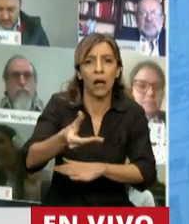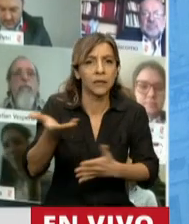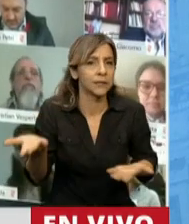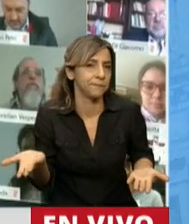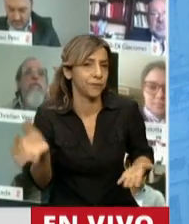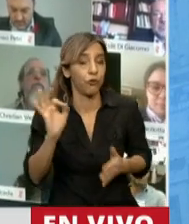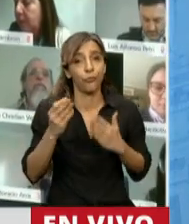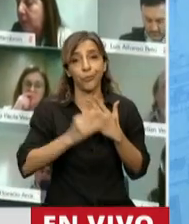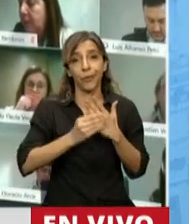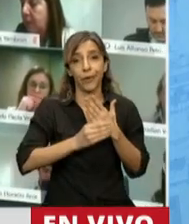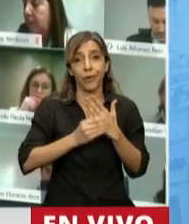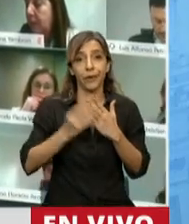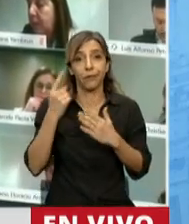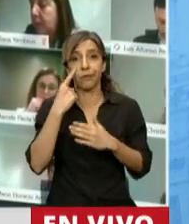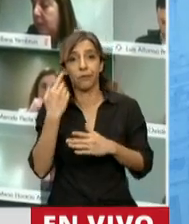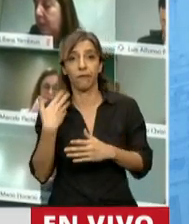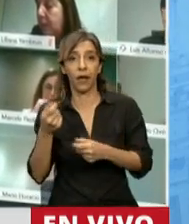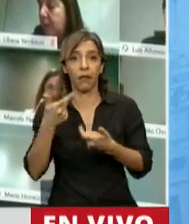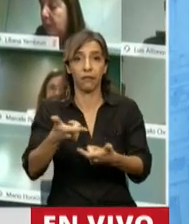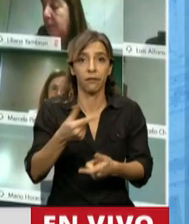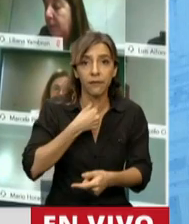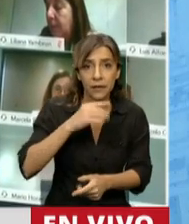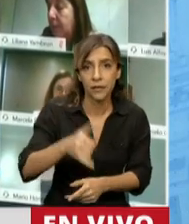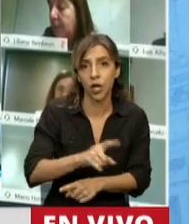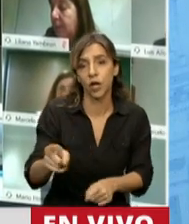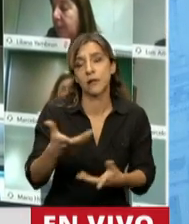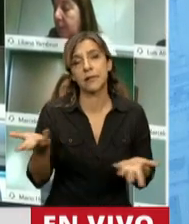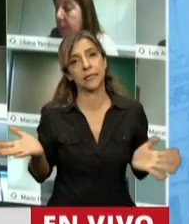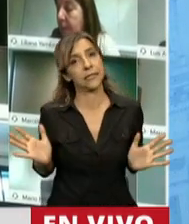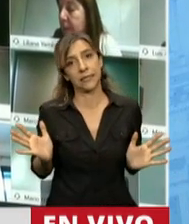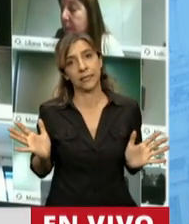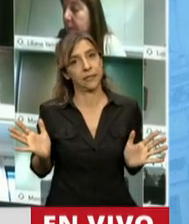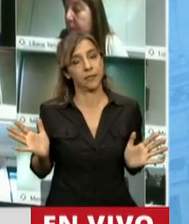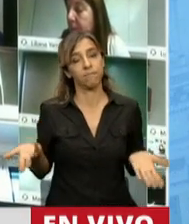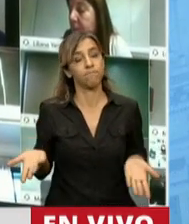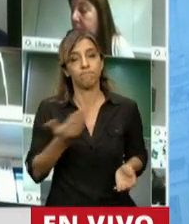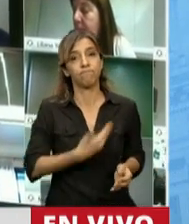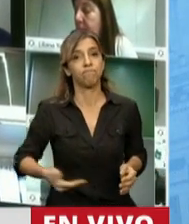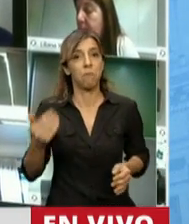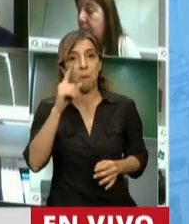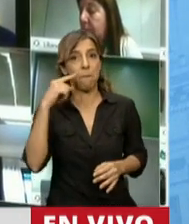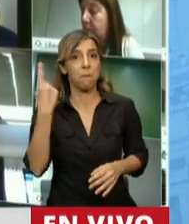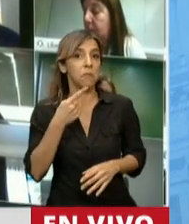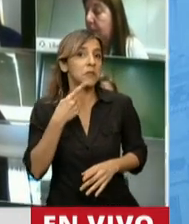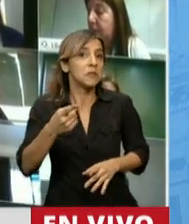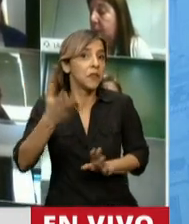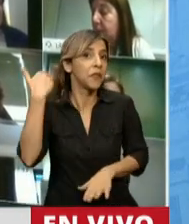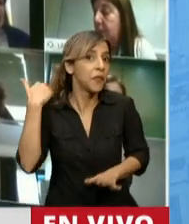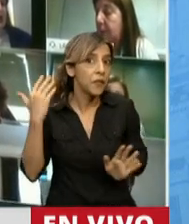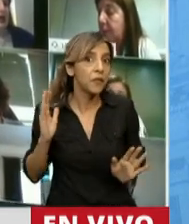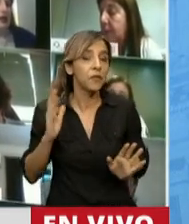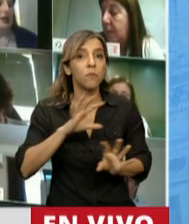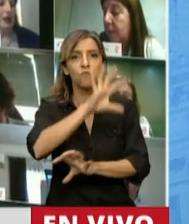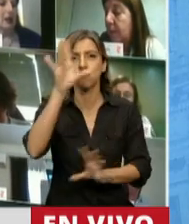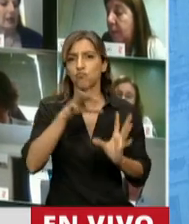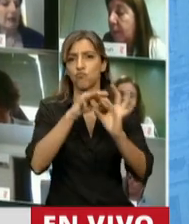ocurra para darle los fondos que necesitan para gobernar. Este presidente dijo es con todos y no parece que es con todos si nos